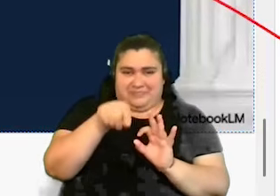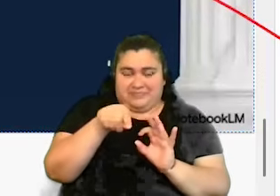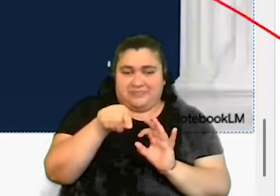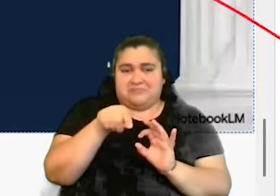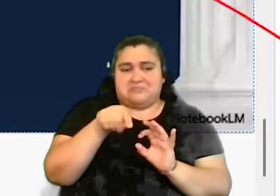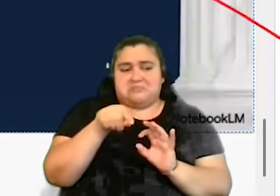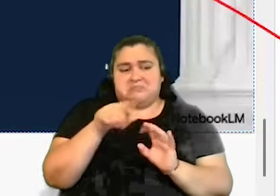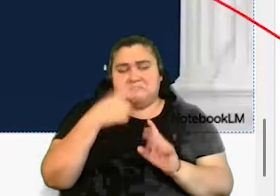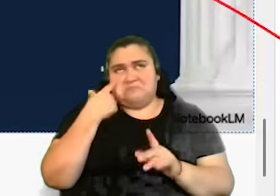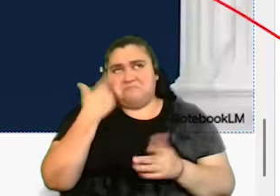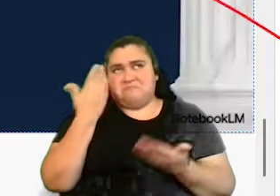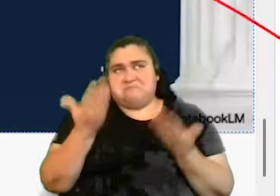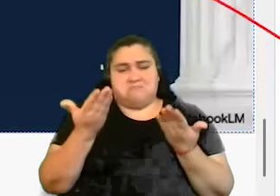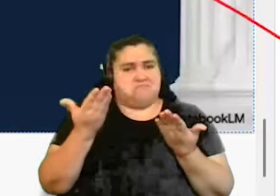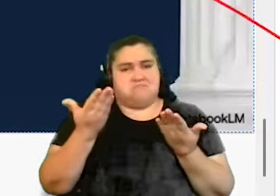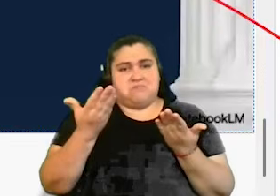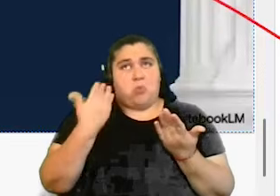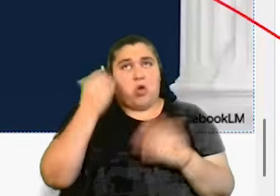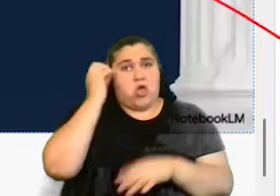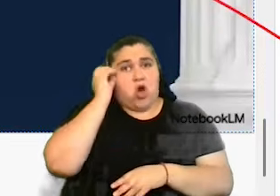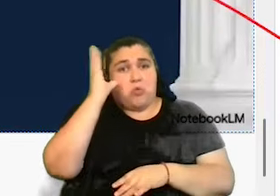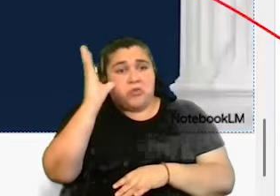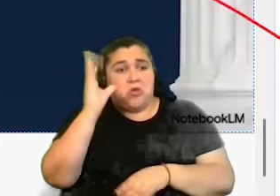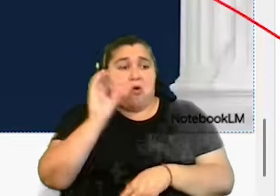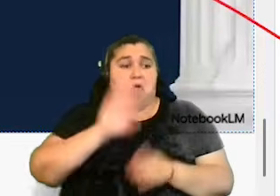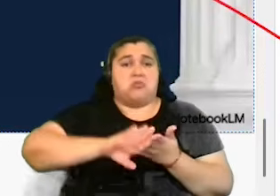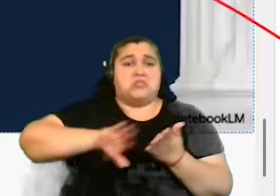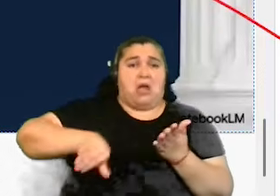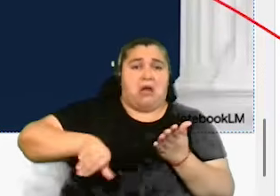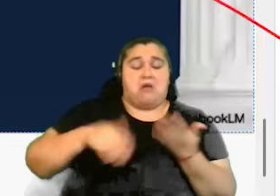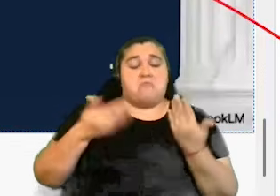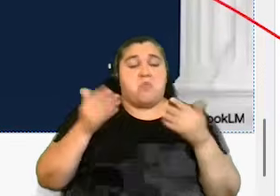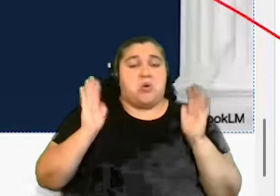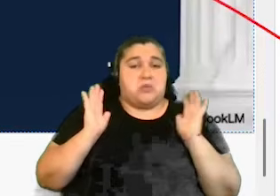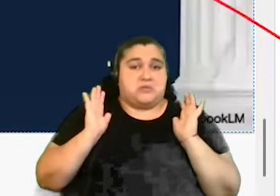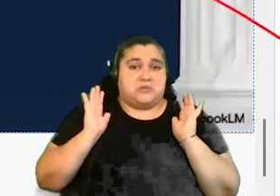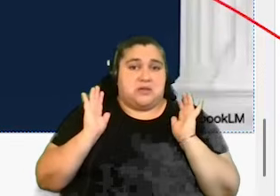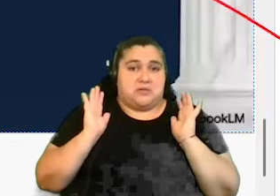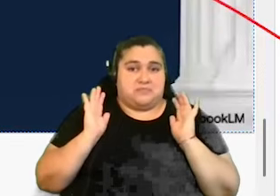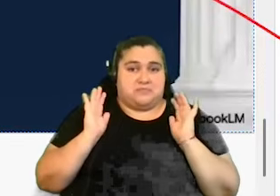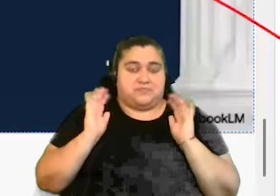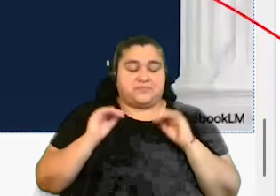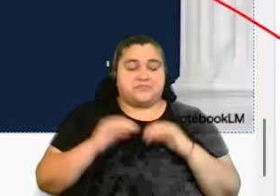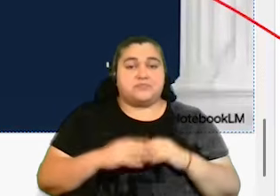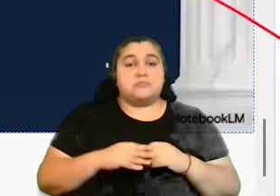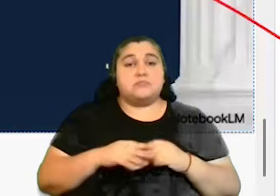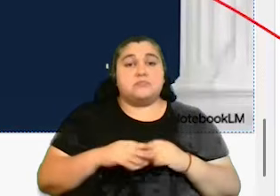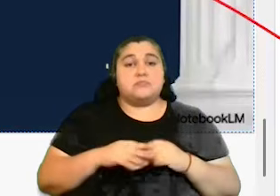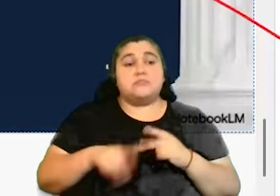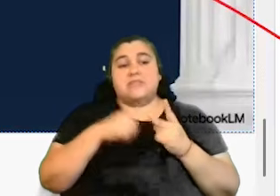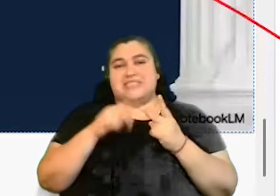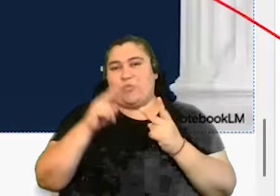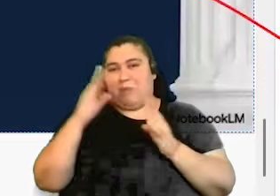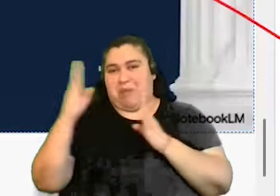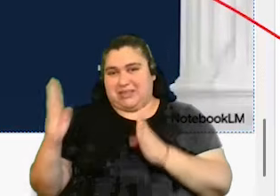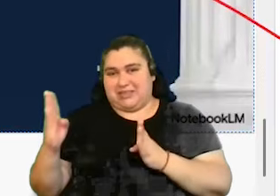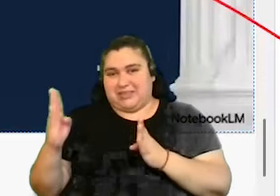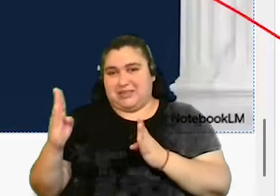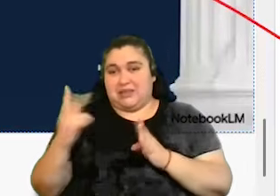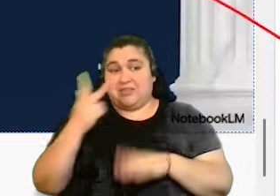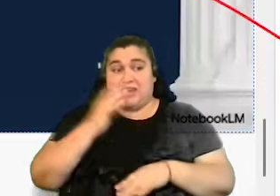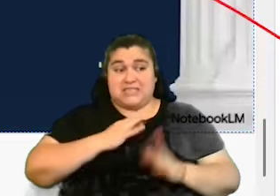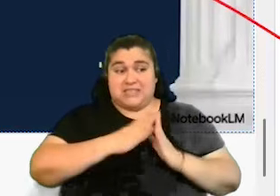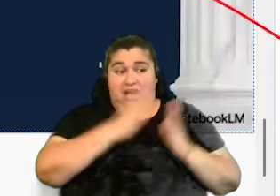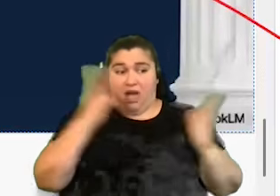podría ser que se olvidó y que quedó excluido fuera del régimen. Eso sería la primera parte. La segunda parte, la prescripción de los 3 años, si no se detecta